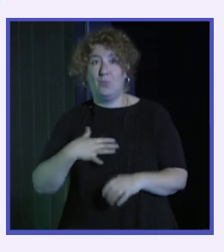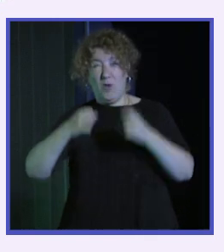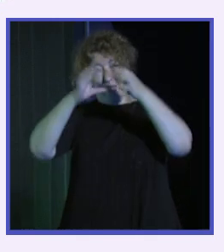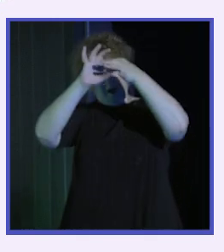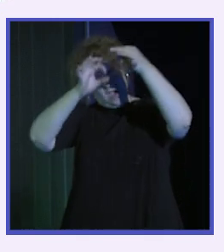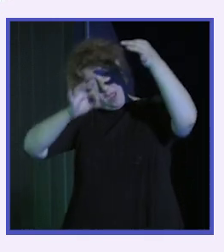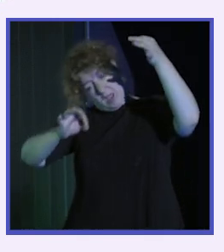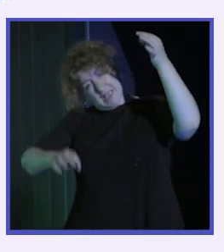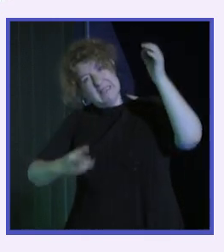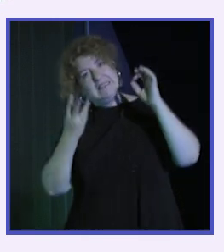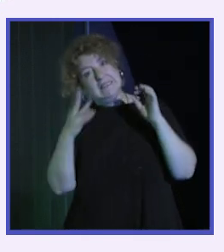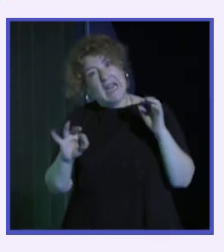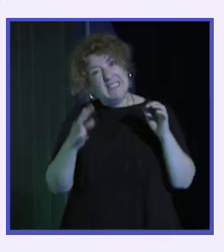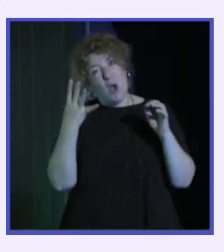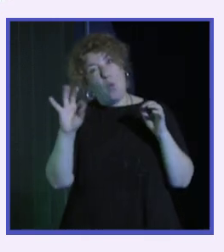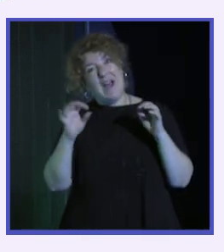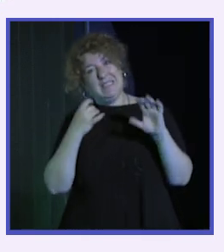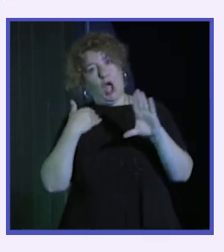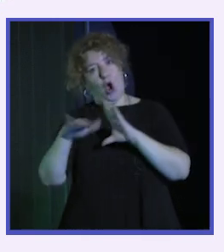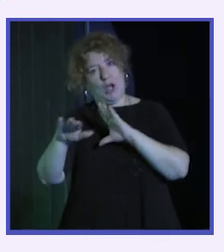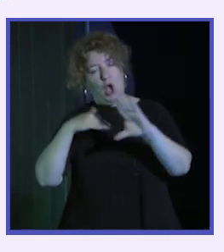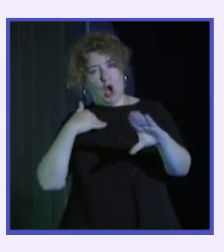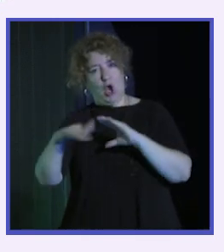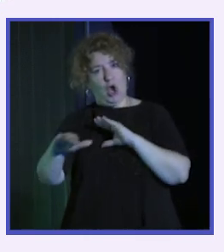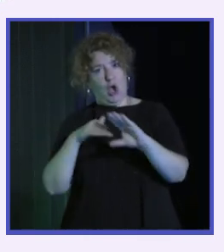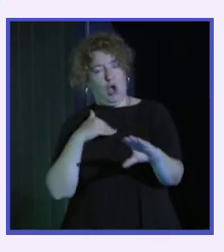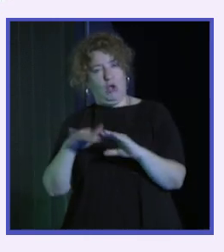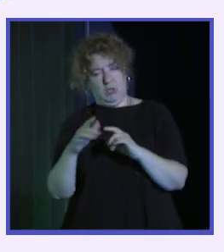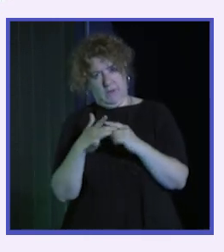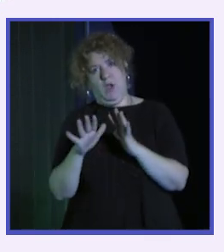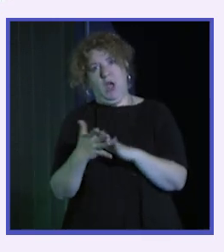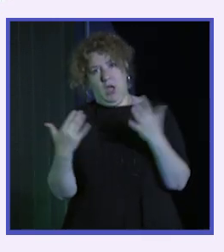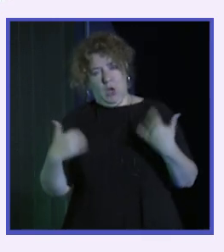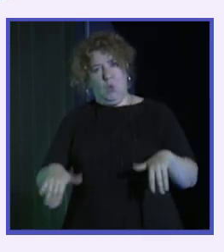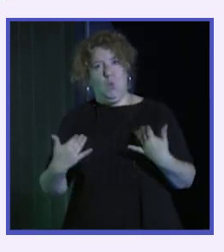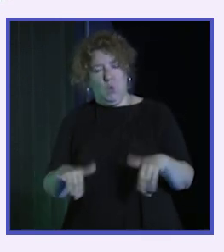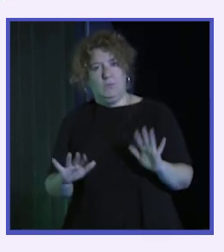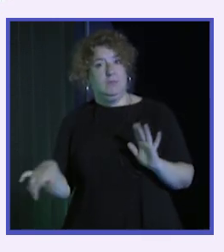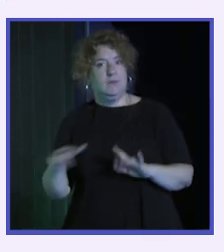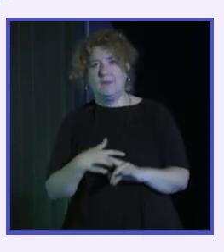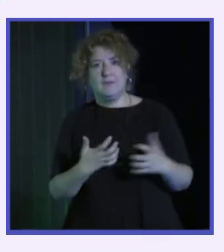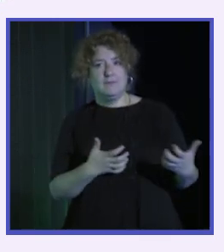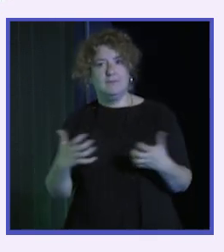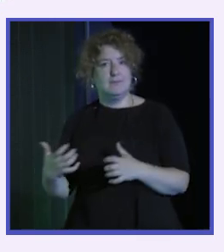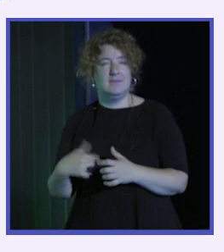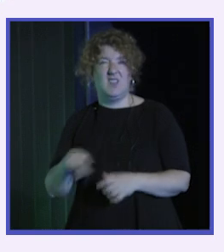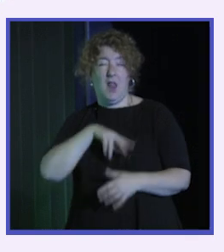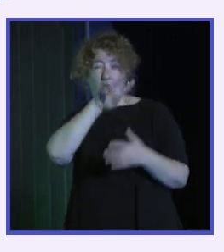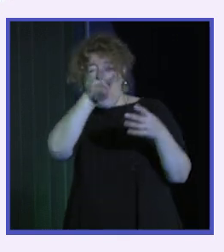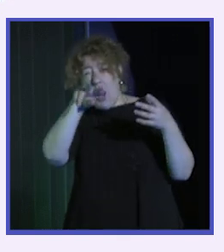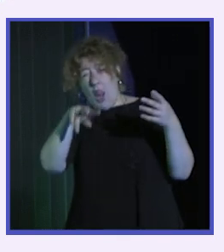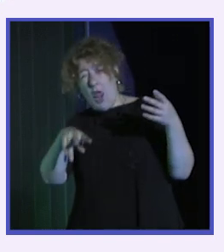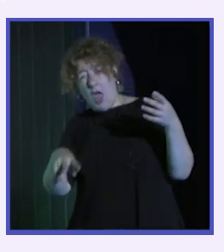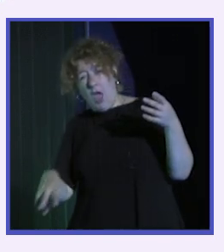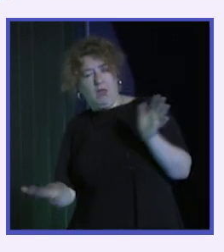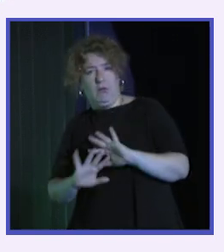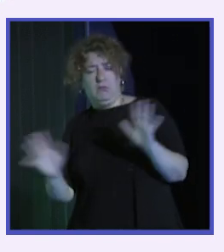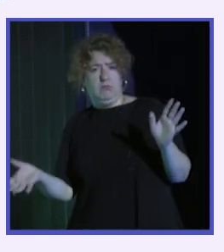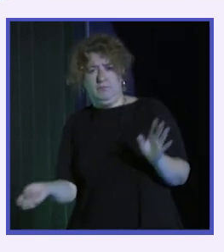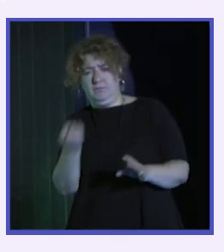40, 50 emails, ¿vale? O sea, son correos bastante densos, lo cual me está ahorrando leerme muchísima